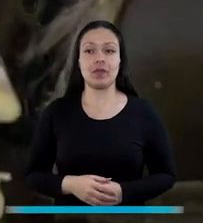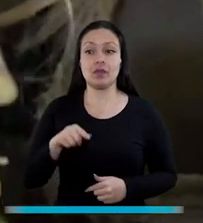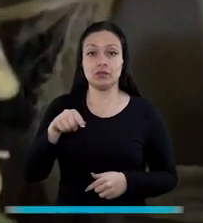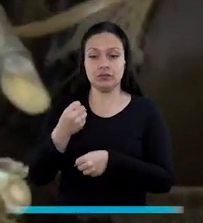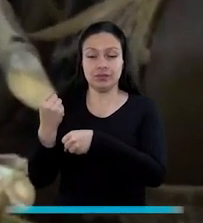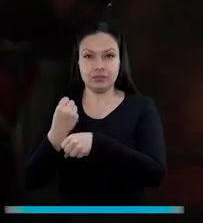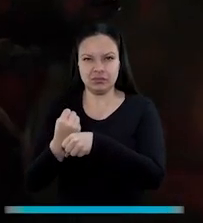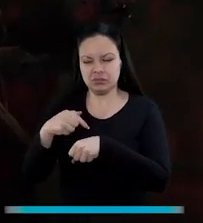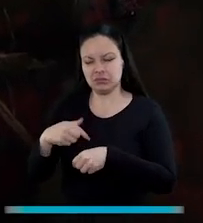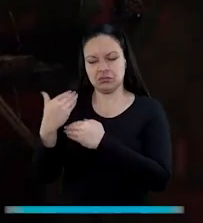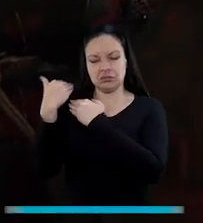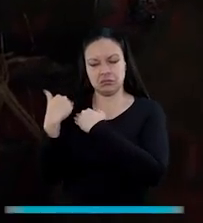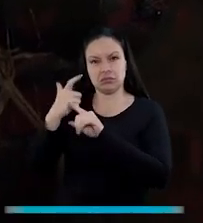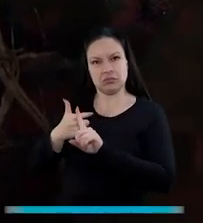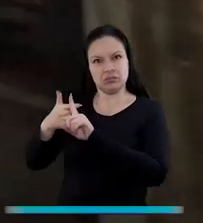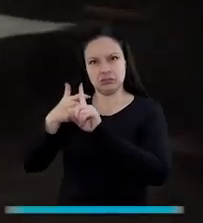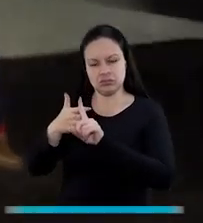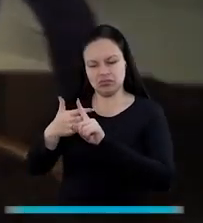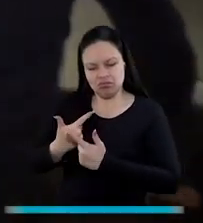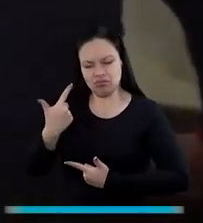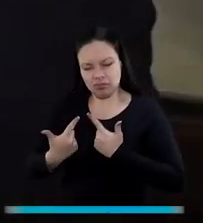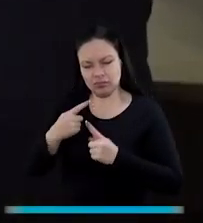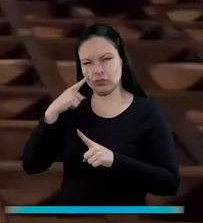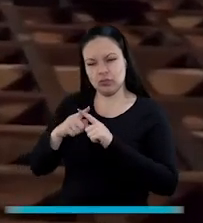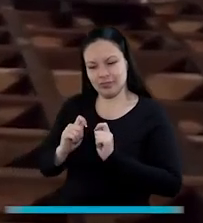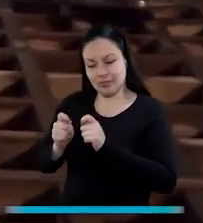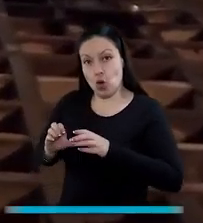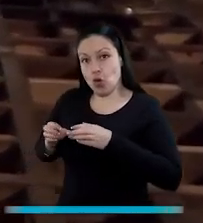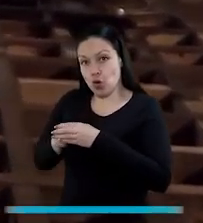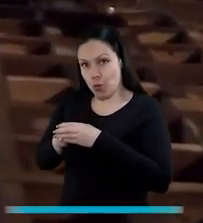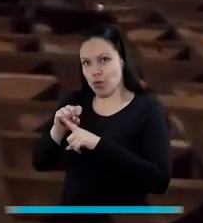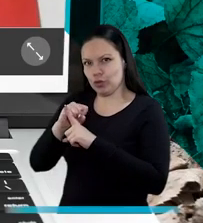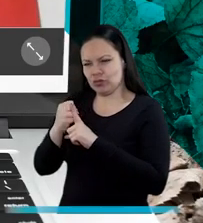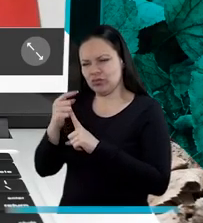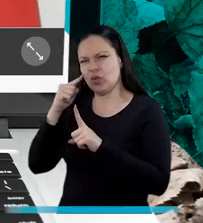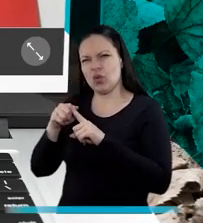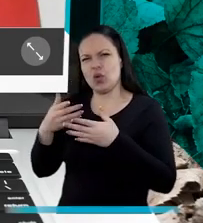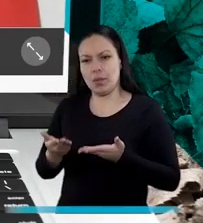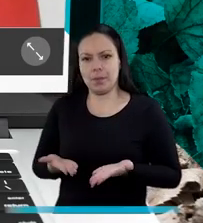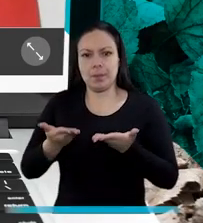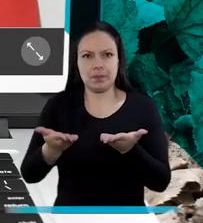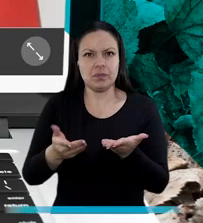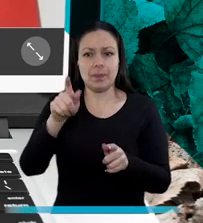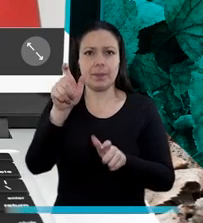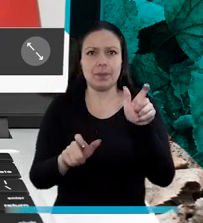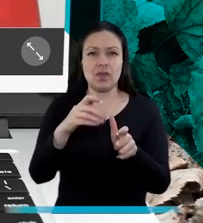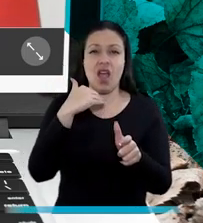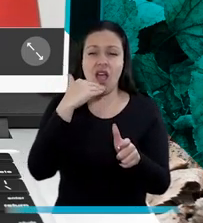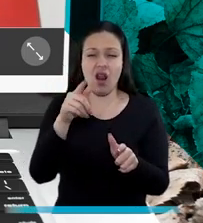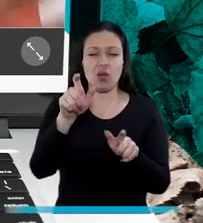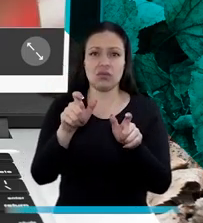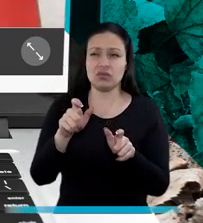El trabajo de la Procuraduría, la lucha de esta delegada está enfocada en eso, en esa garantía plena, para que a ninguna persona se